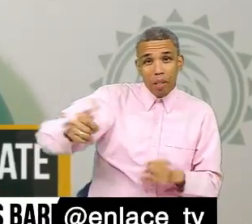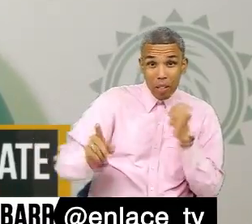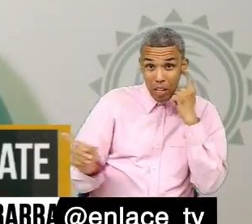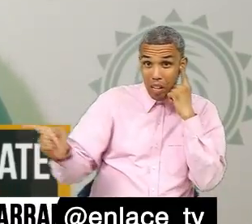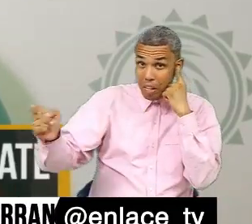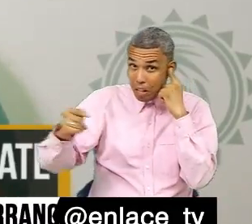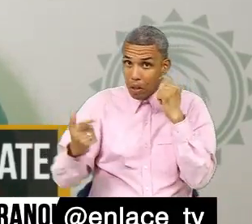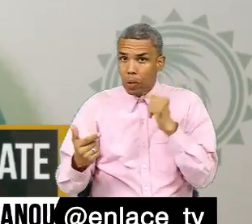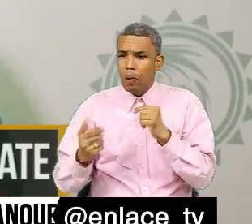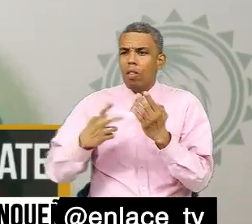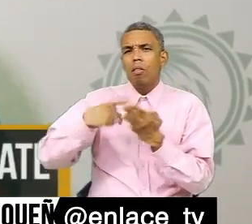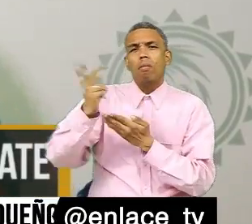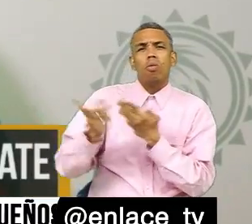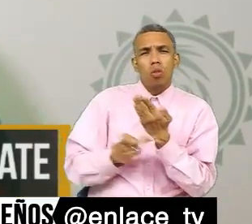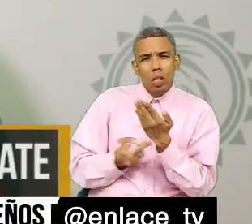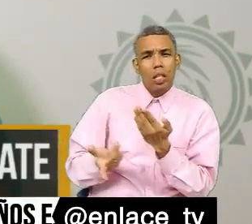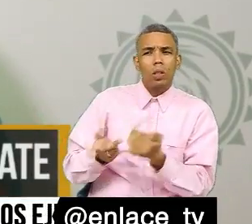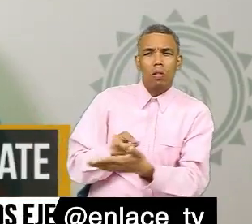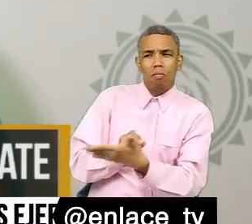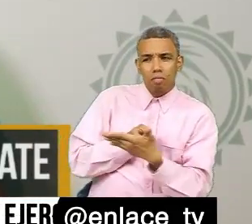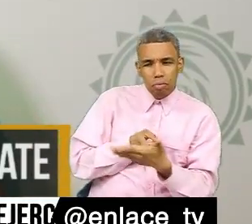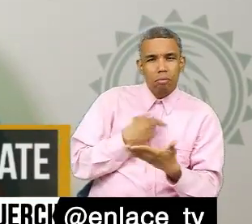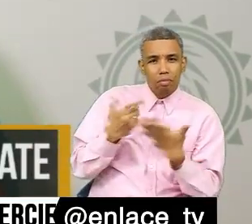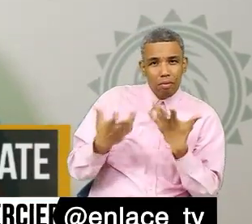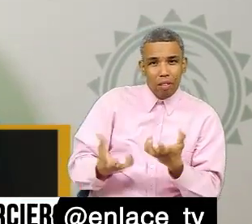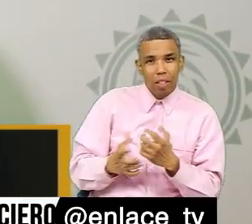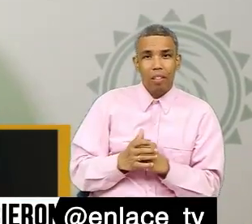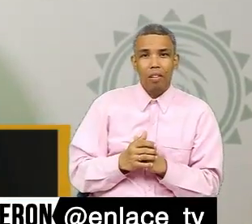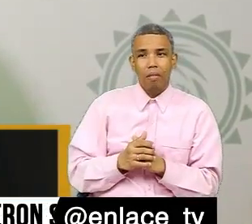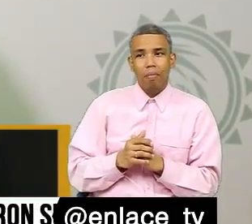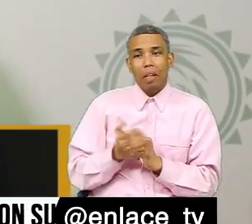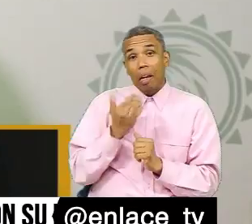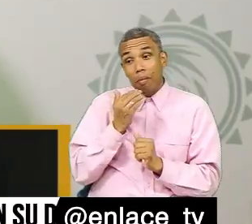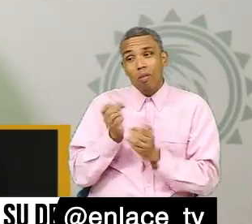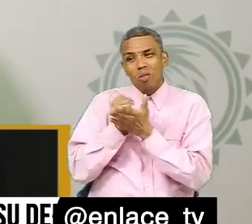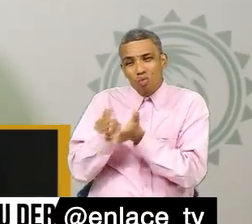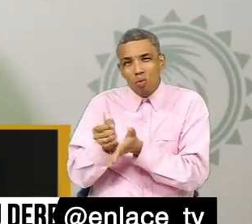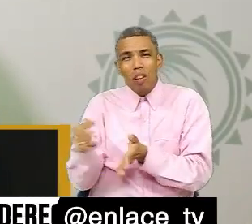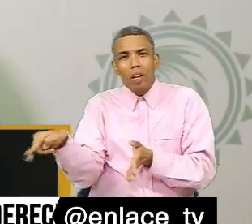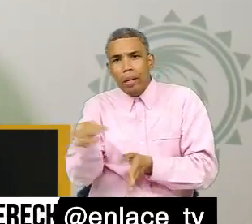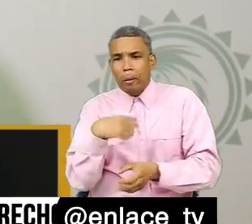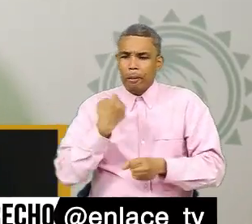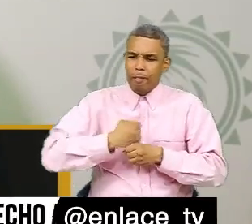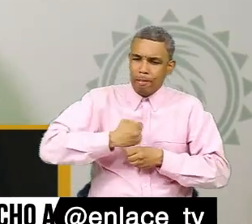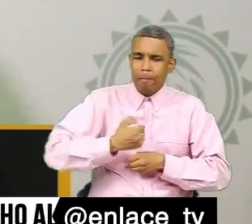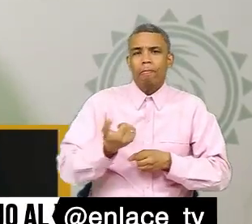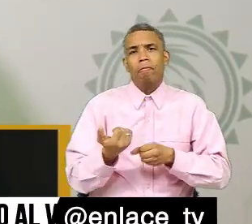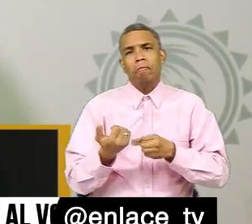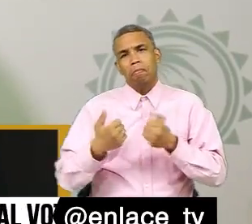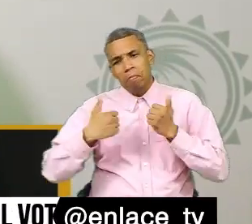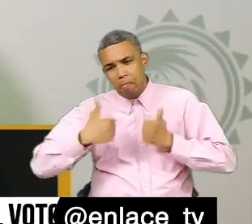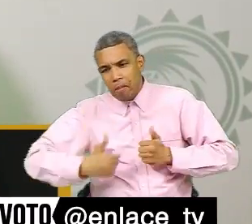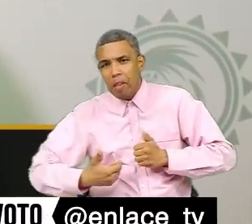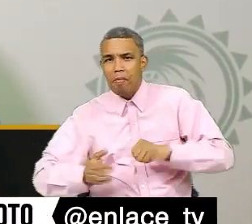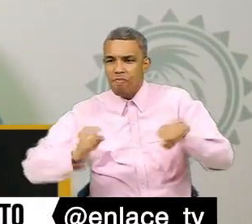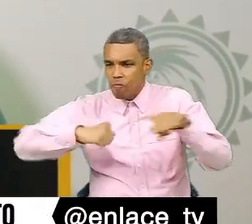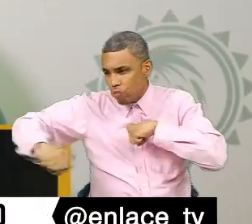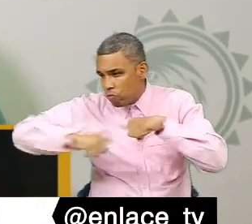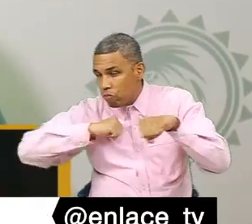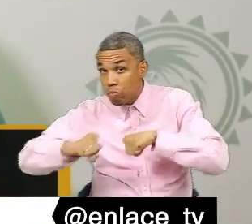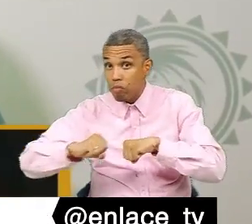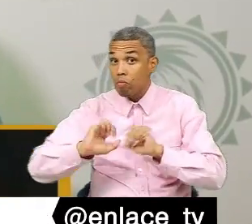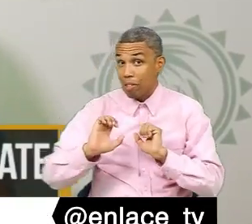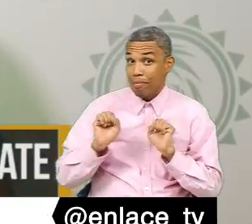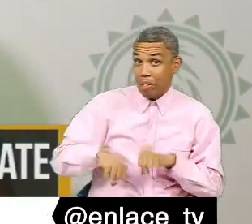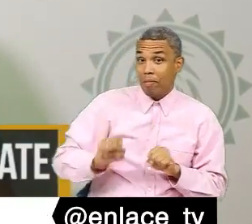podrían, si los implementamos de muy buena forma, generar empleo y no ser una carga, sino más bien ellos volverse generadores y